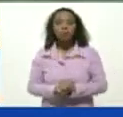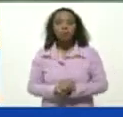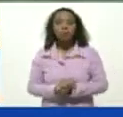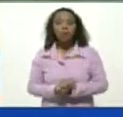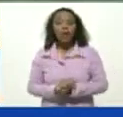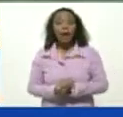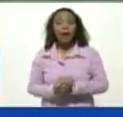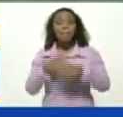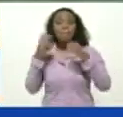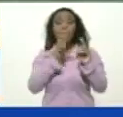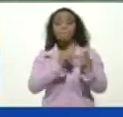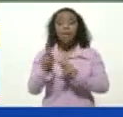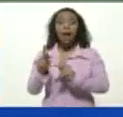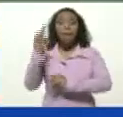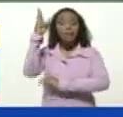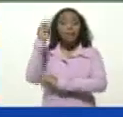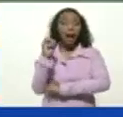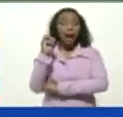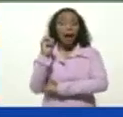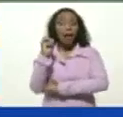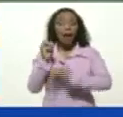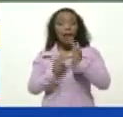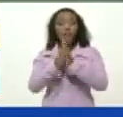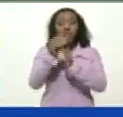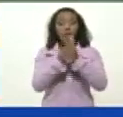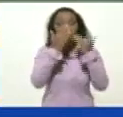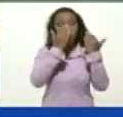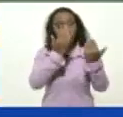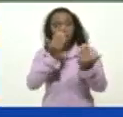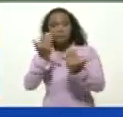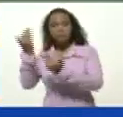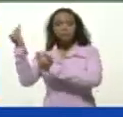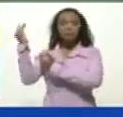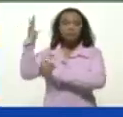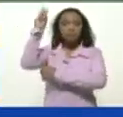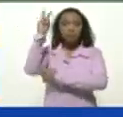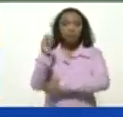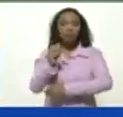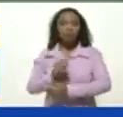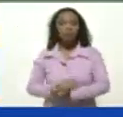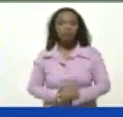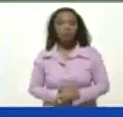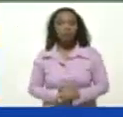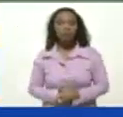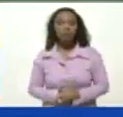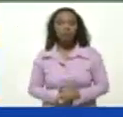plan Petare Emprende. Adelante, Petare.